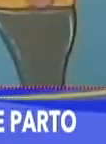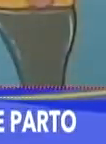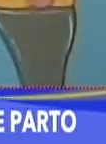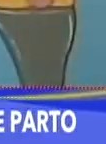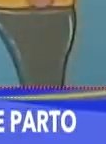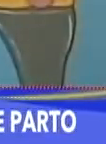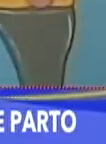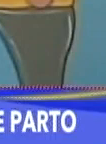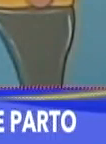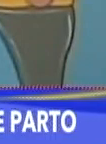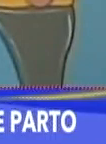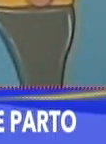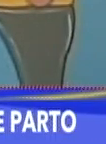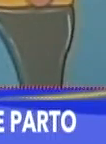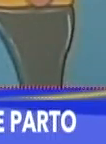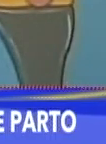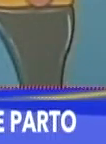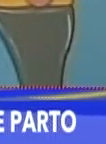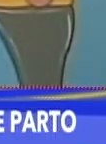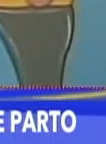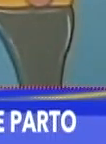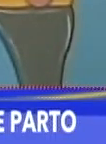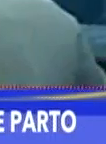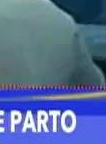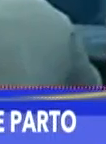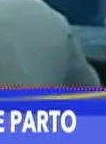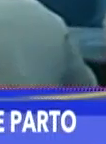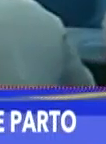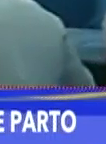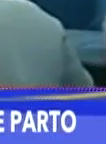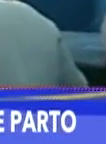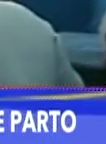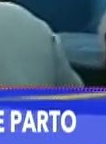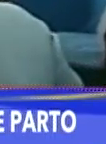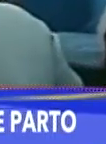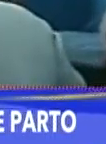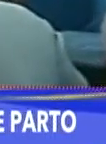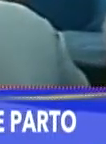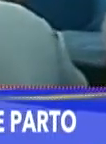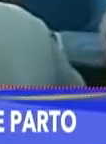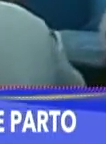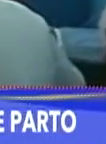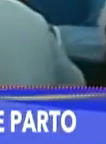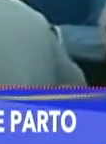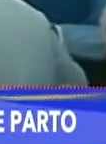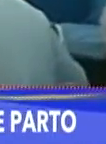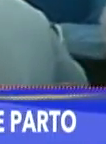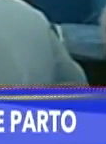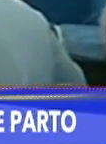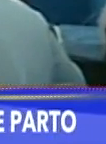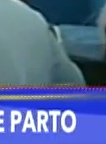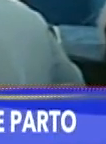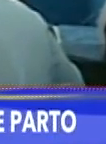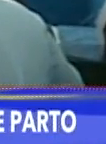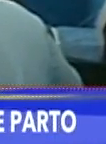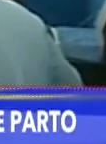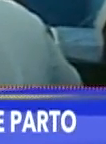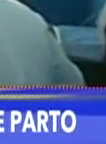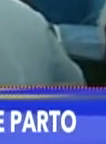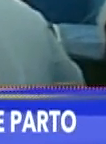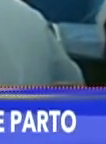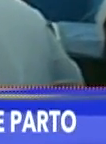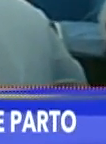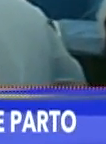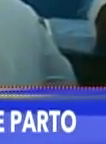puede contar con nosotros para nuestro apoyo y nos va a tener presente cada vez que nos necesite y así lograr los buenos resultados que hemos obtenido hasta la